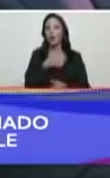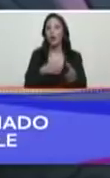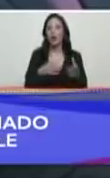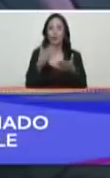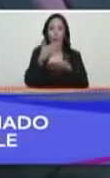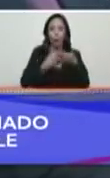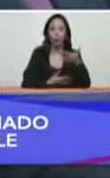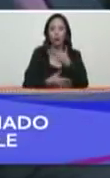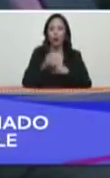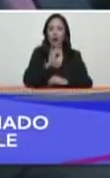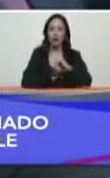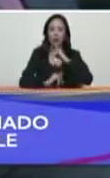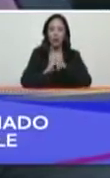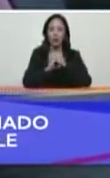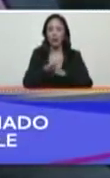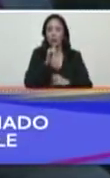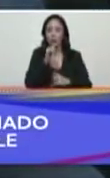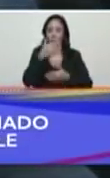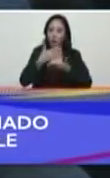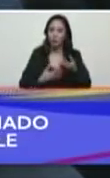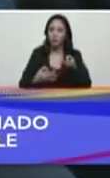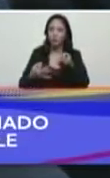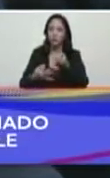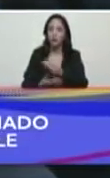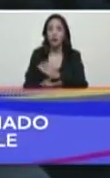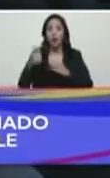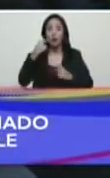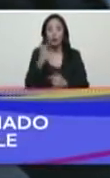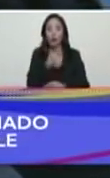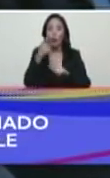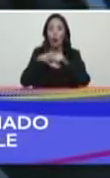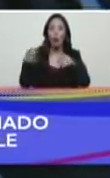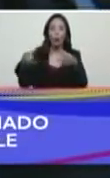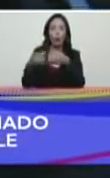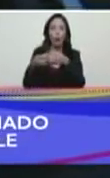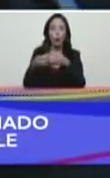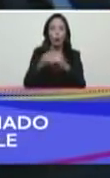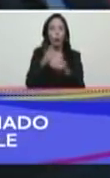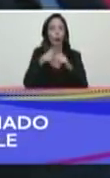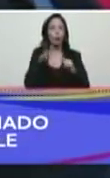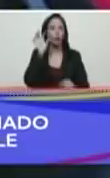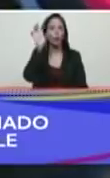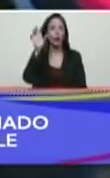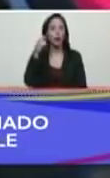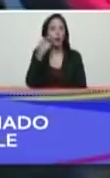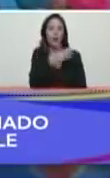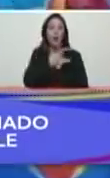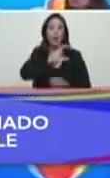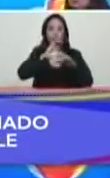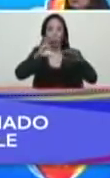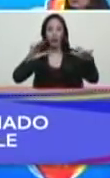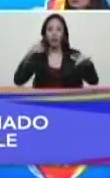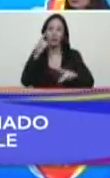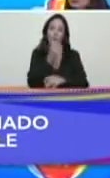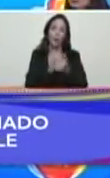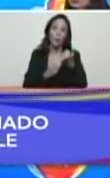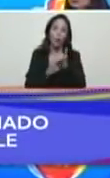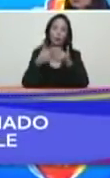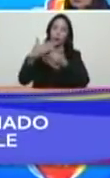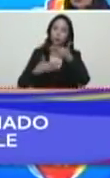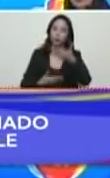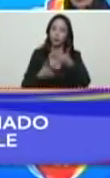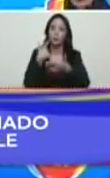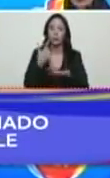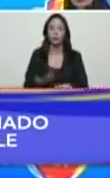internacionales. Al salir de aquí voy a recibir una que viene de un país hermano del Caribe.